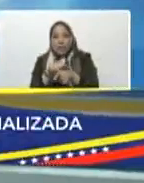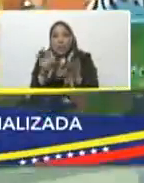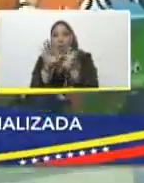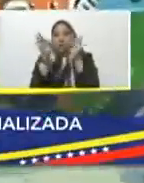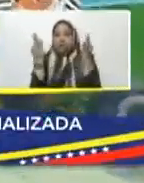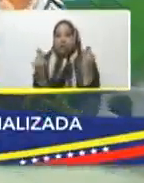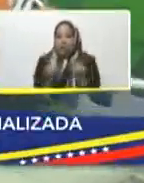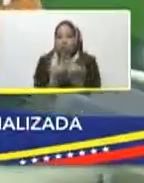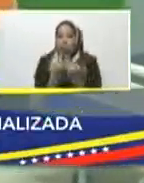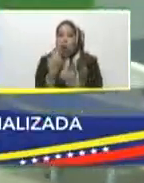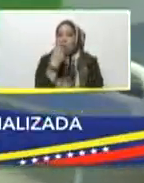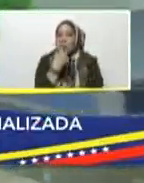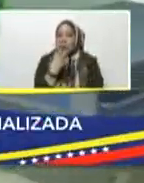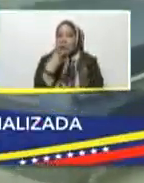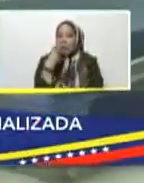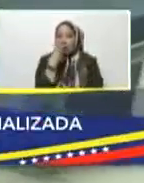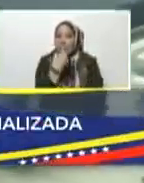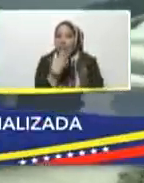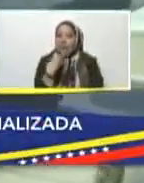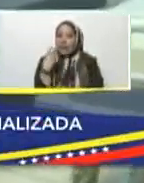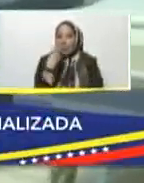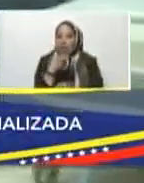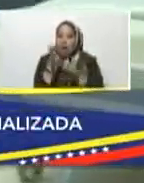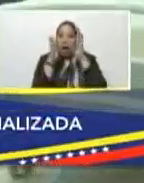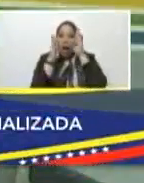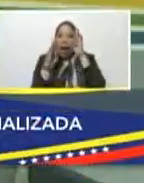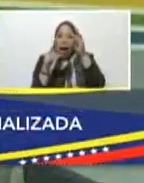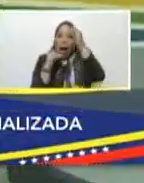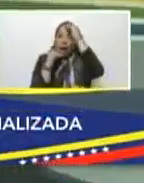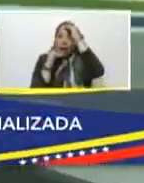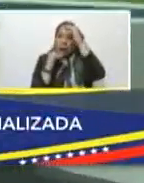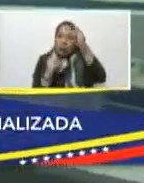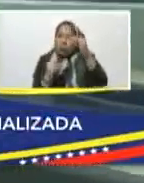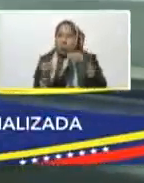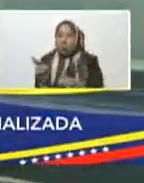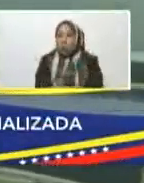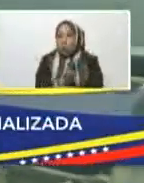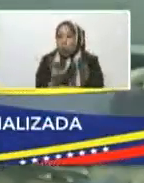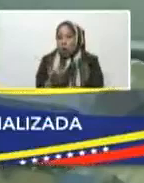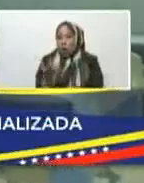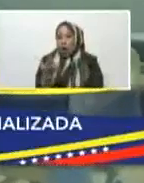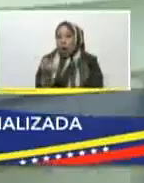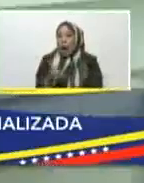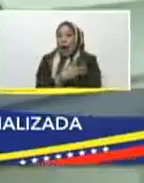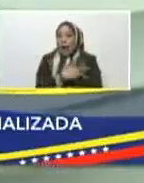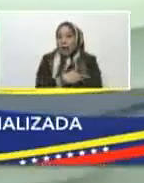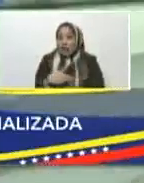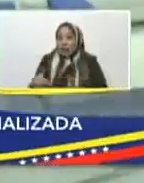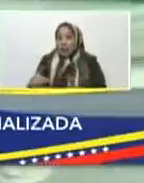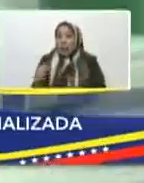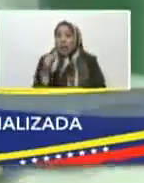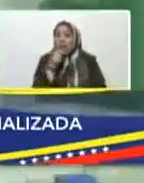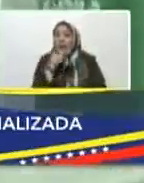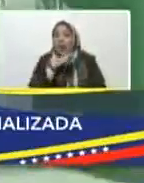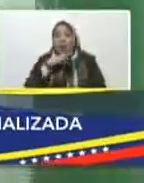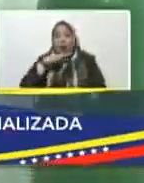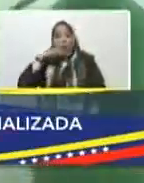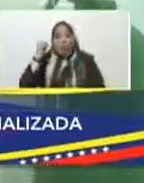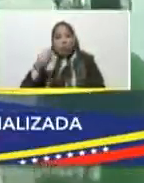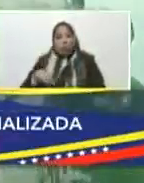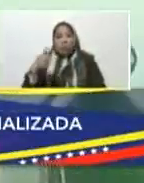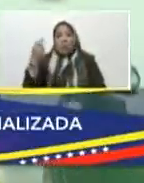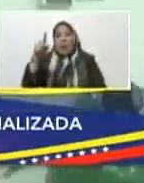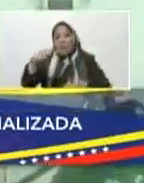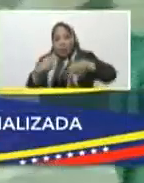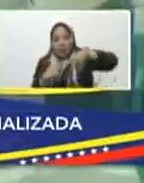odontología, quirófano, atención integral al paciente diabético. Es la unidad que atiende el pie diabético en el Estado